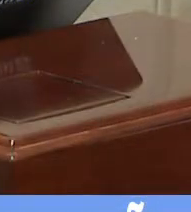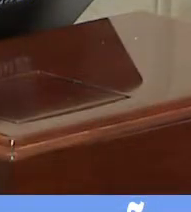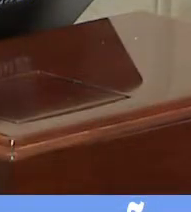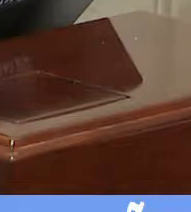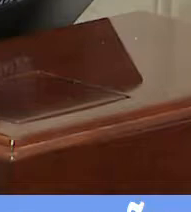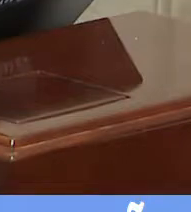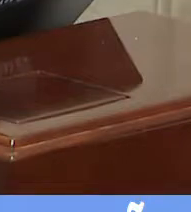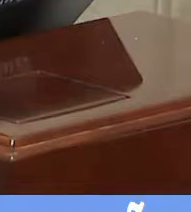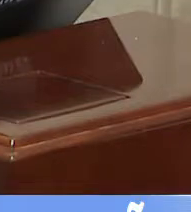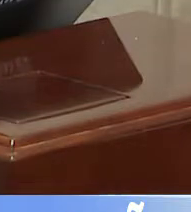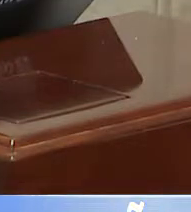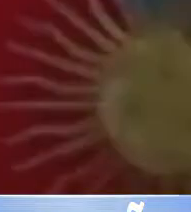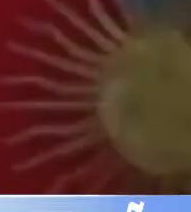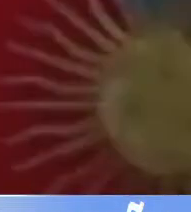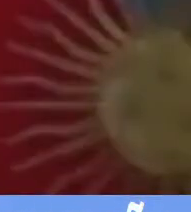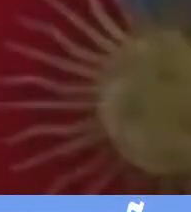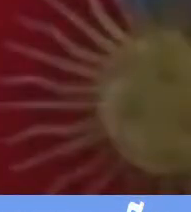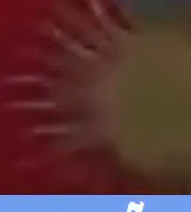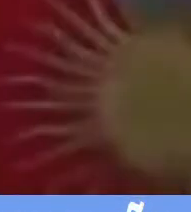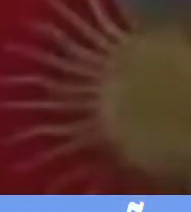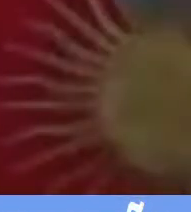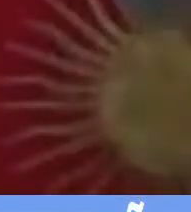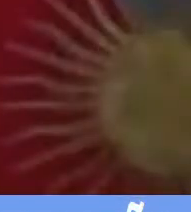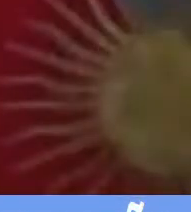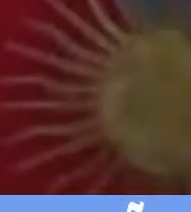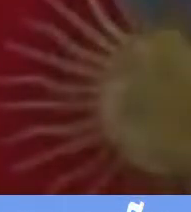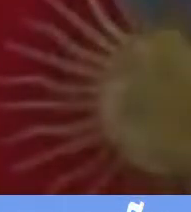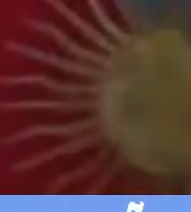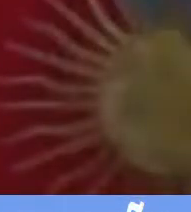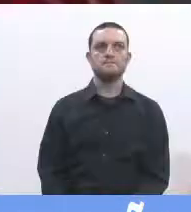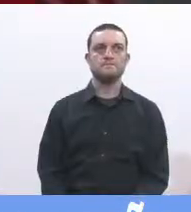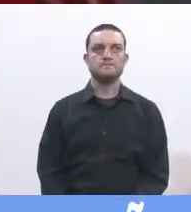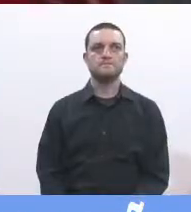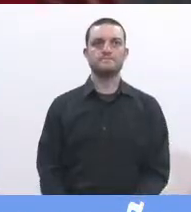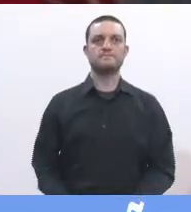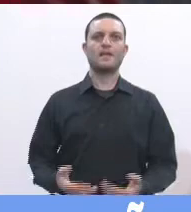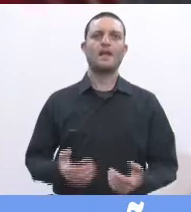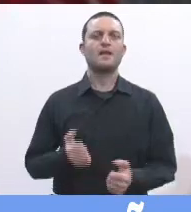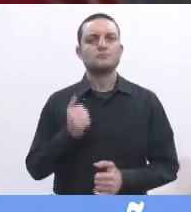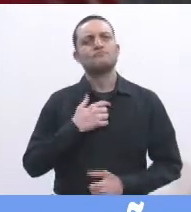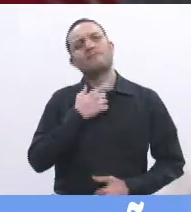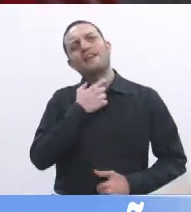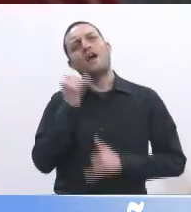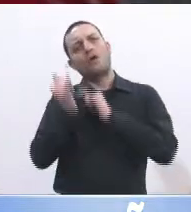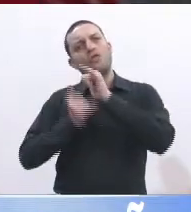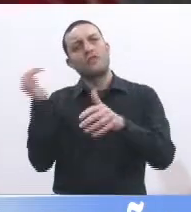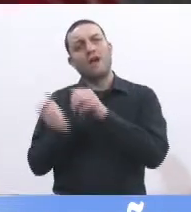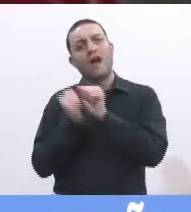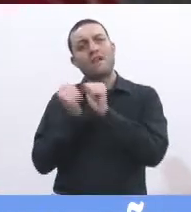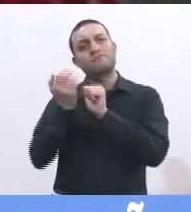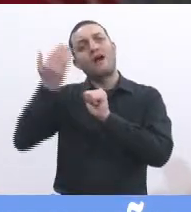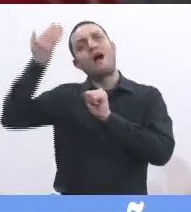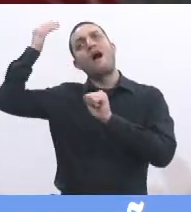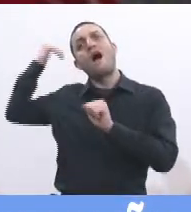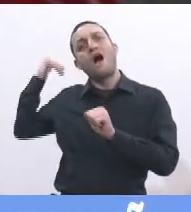Como tenemos pocos minutos, esto me va a ahorrar, diríamos, hacer alguna cuestión histórica de cuál era el pensamiento